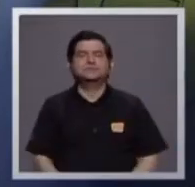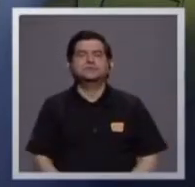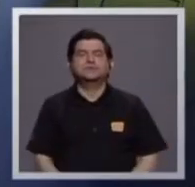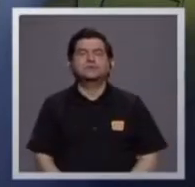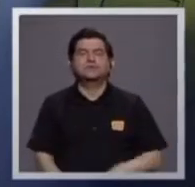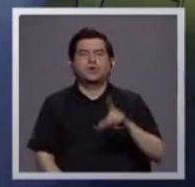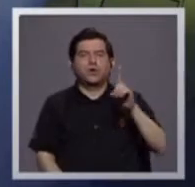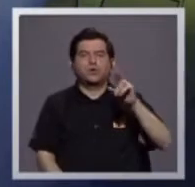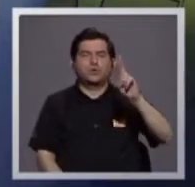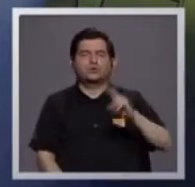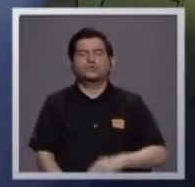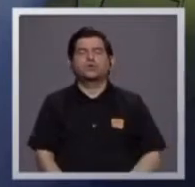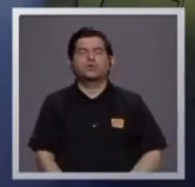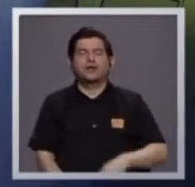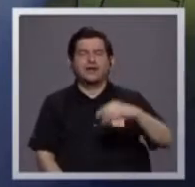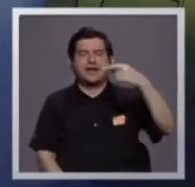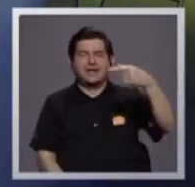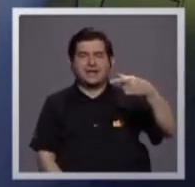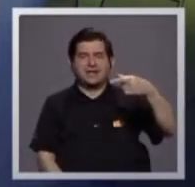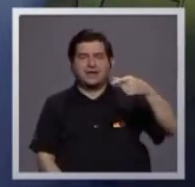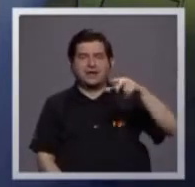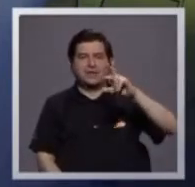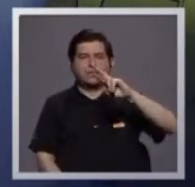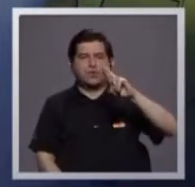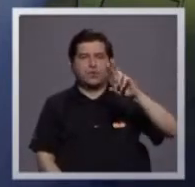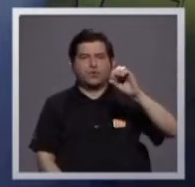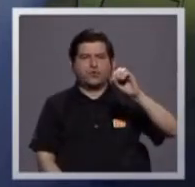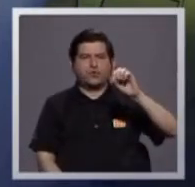al doctor Guillermo Rosabal, quien,